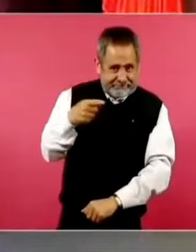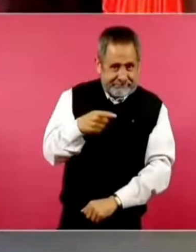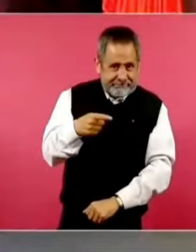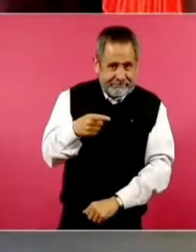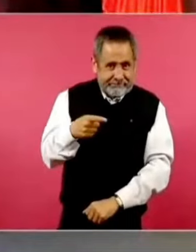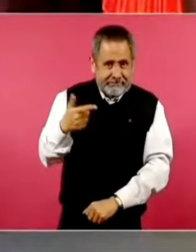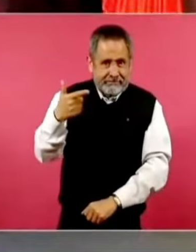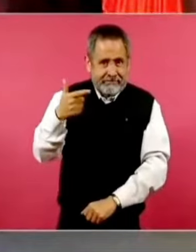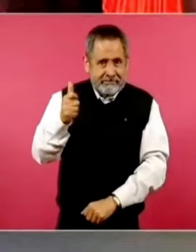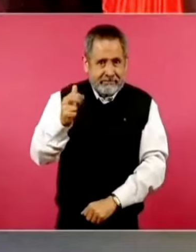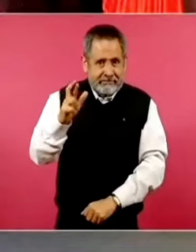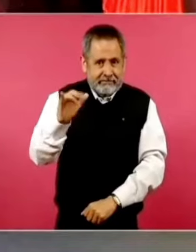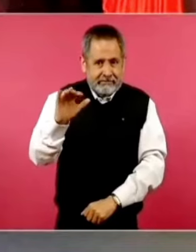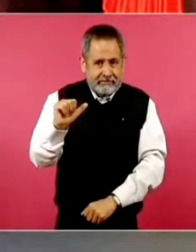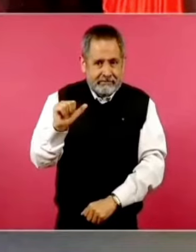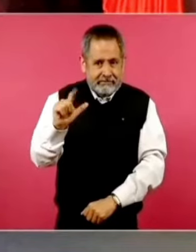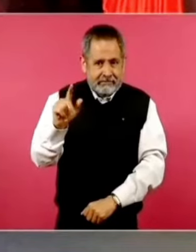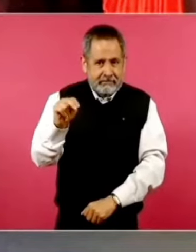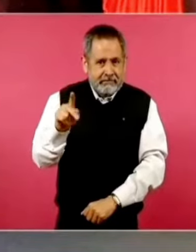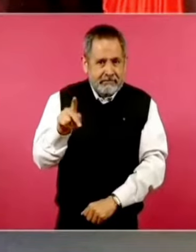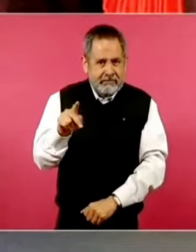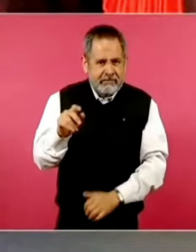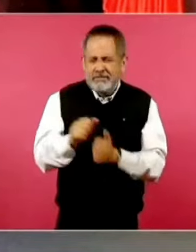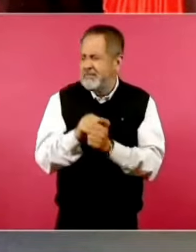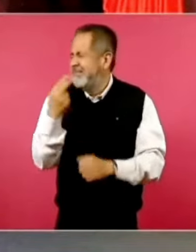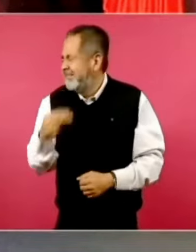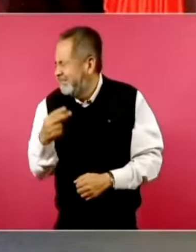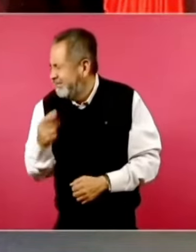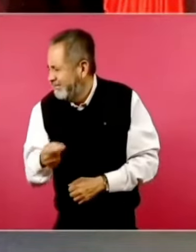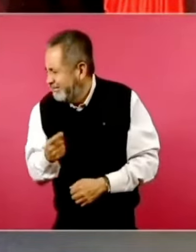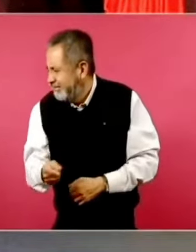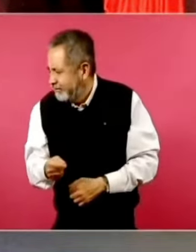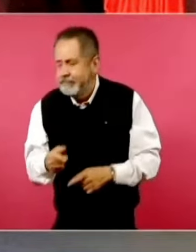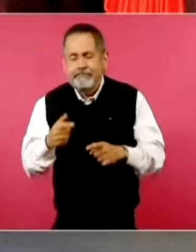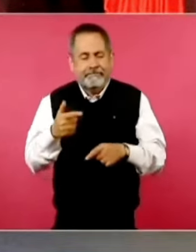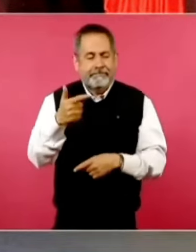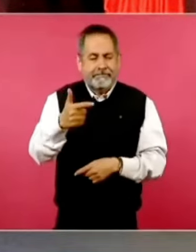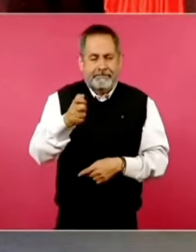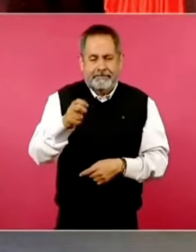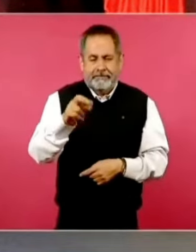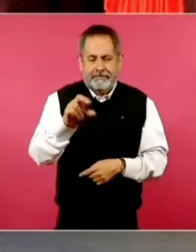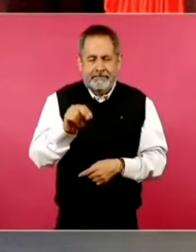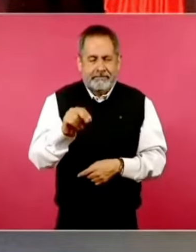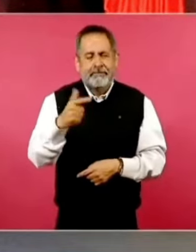García Luna. ¿Cuál es su nombre? Genaro.